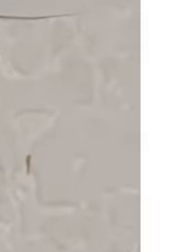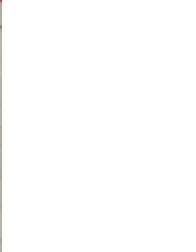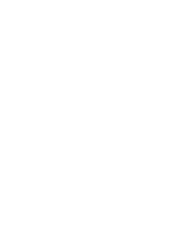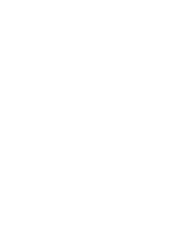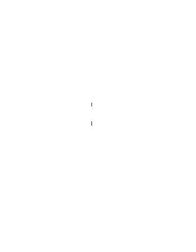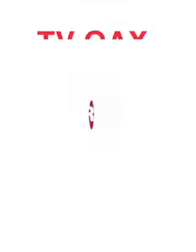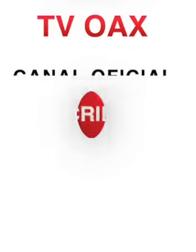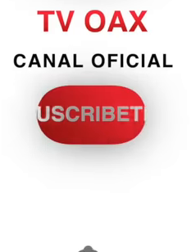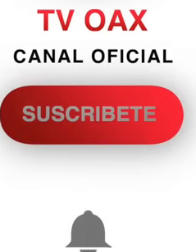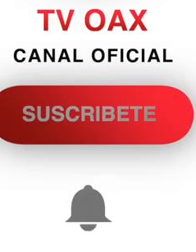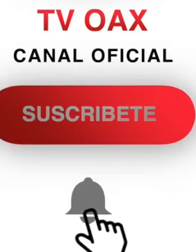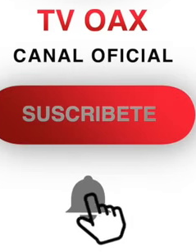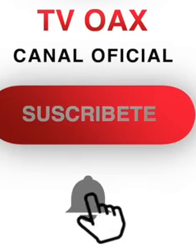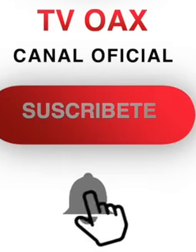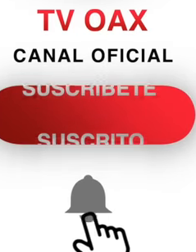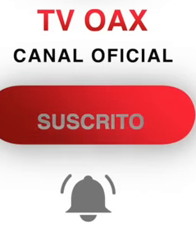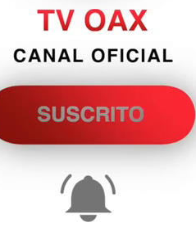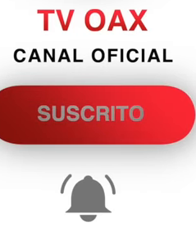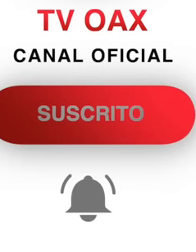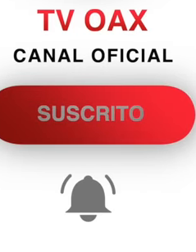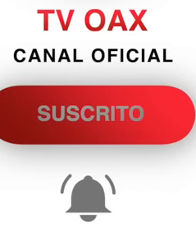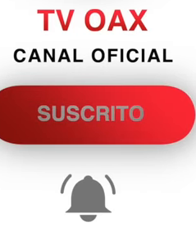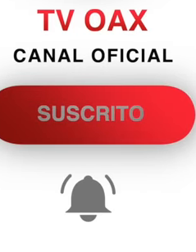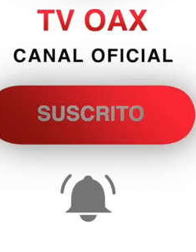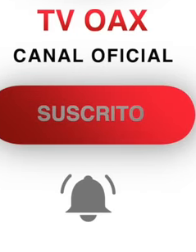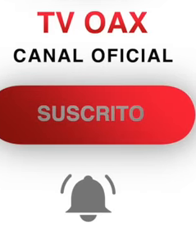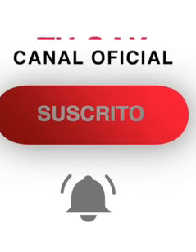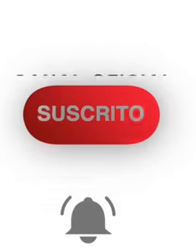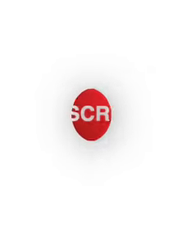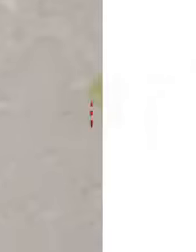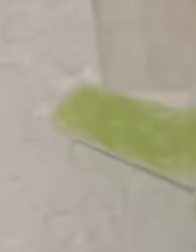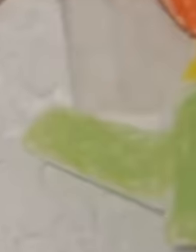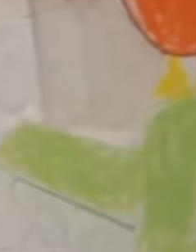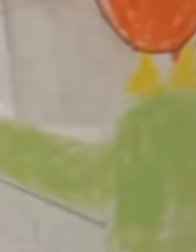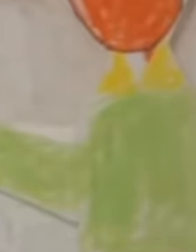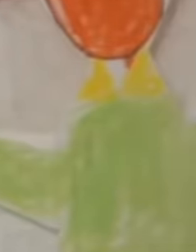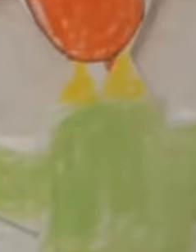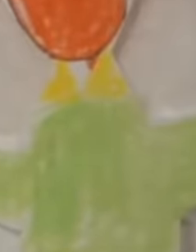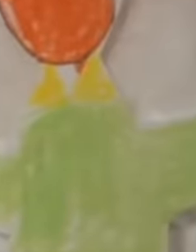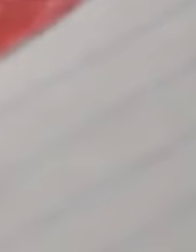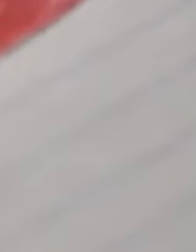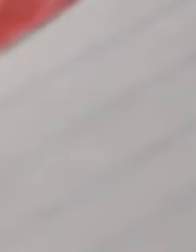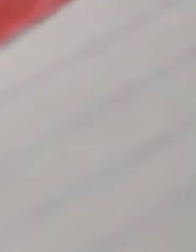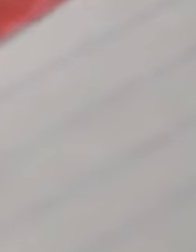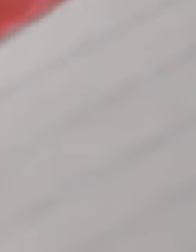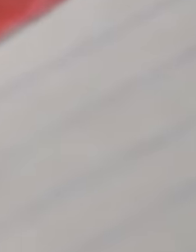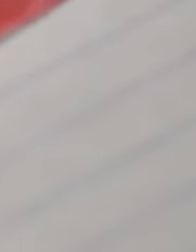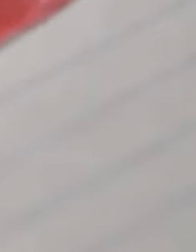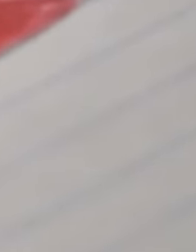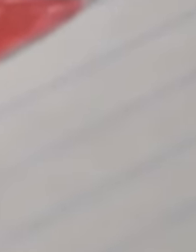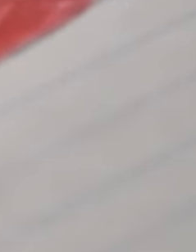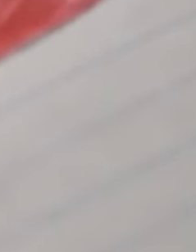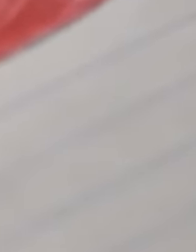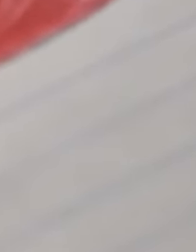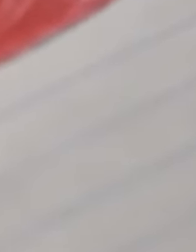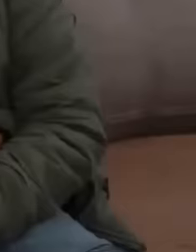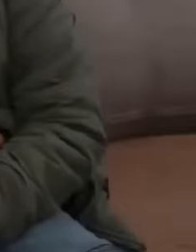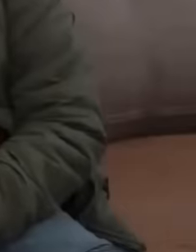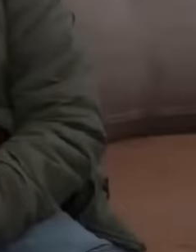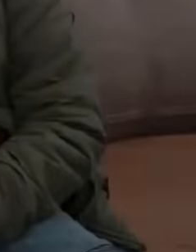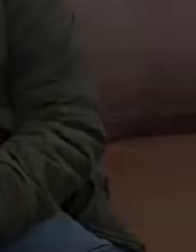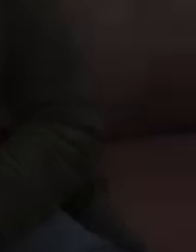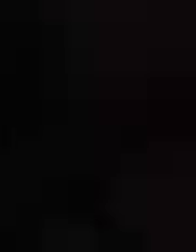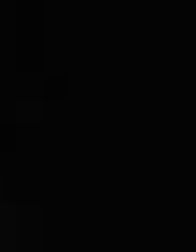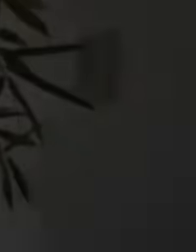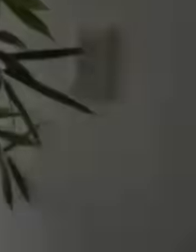son los niños héroes y ahí el águila devorando una serpiente arriba de un nopal. Me encanta mucho